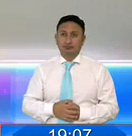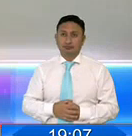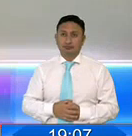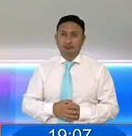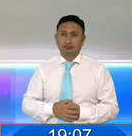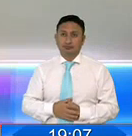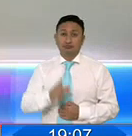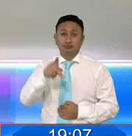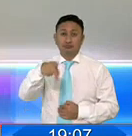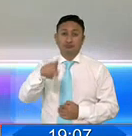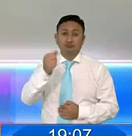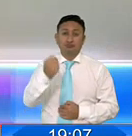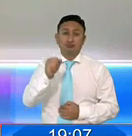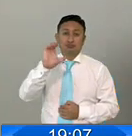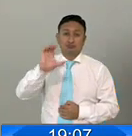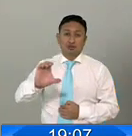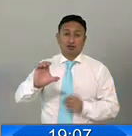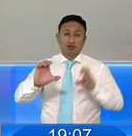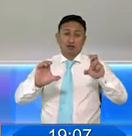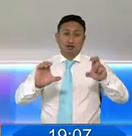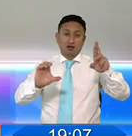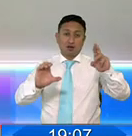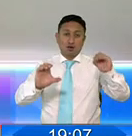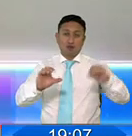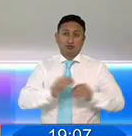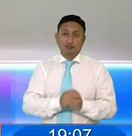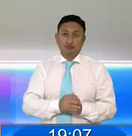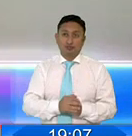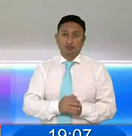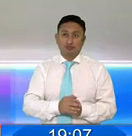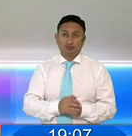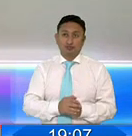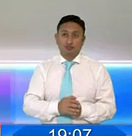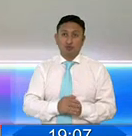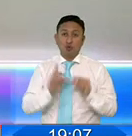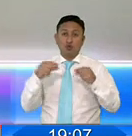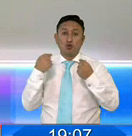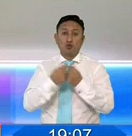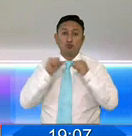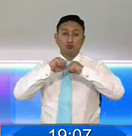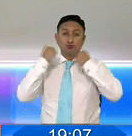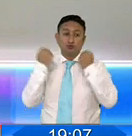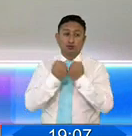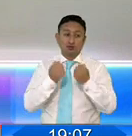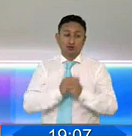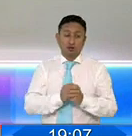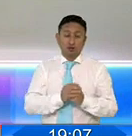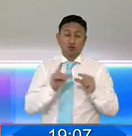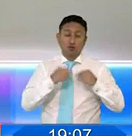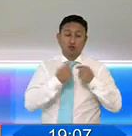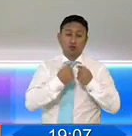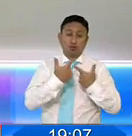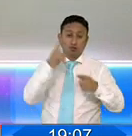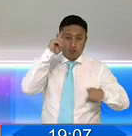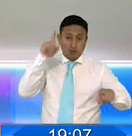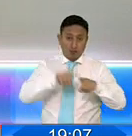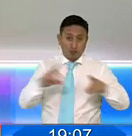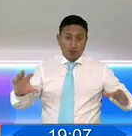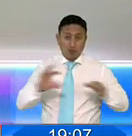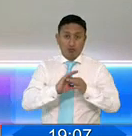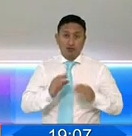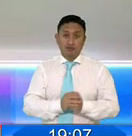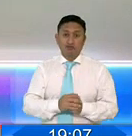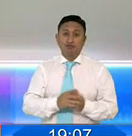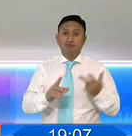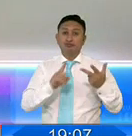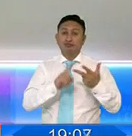Partido Social Cristiano Creo, la Alianza del Partido Socialista y Movimiento de Concertación, y la tercera alianza